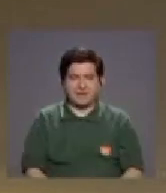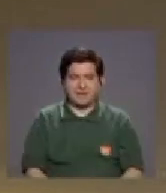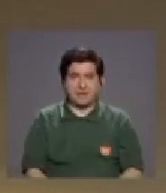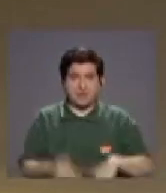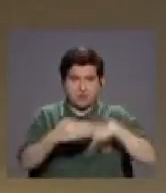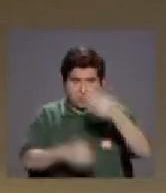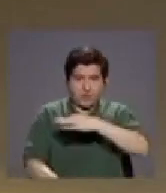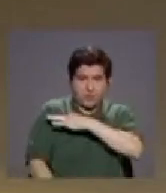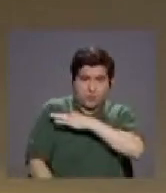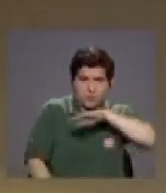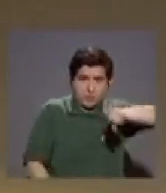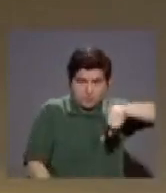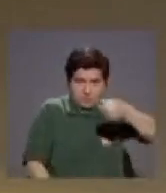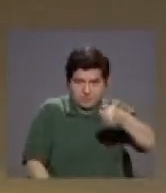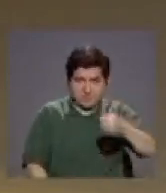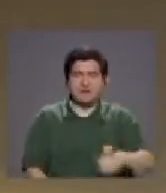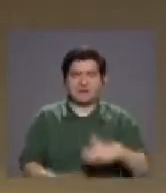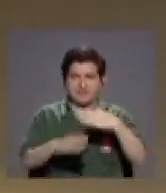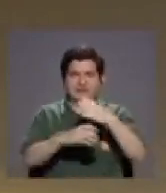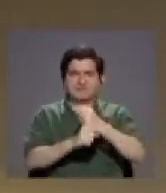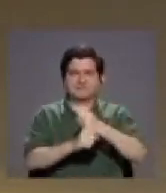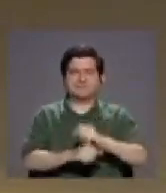que el canal nos invite a hacerlo.